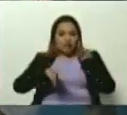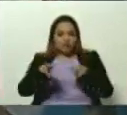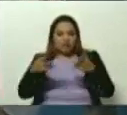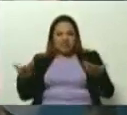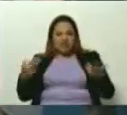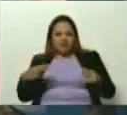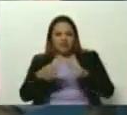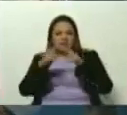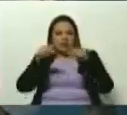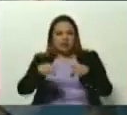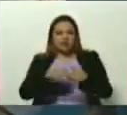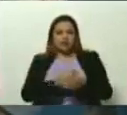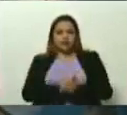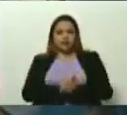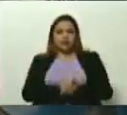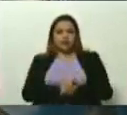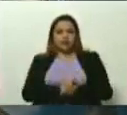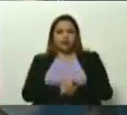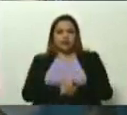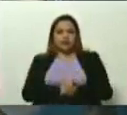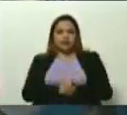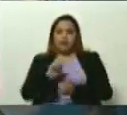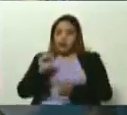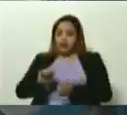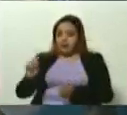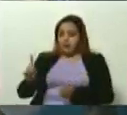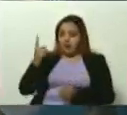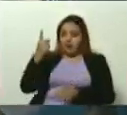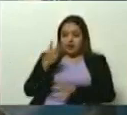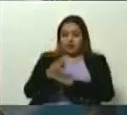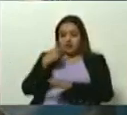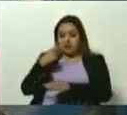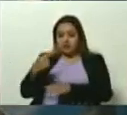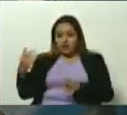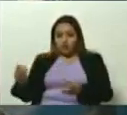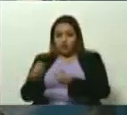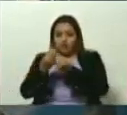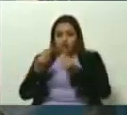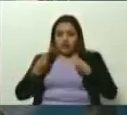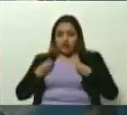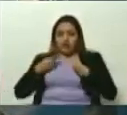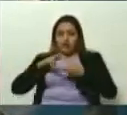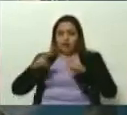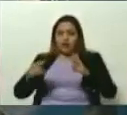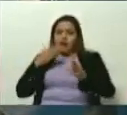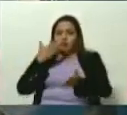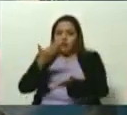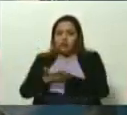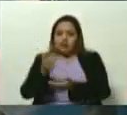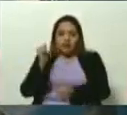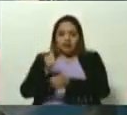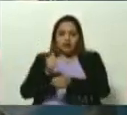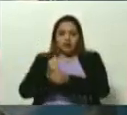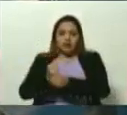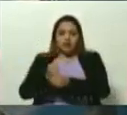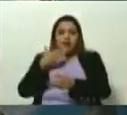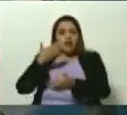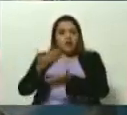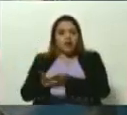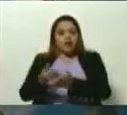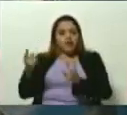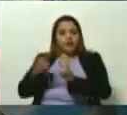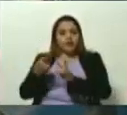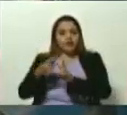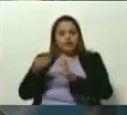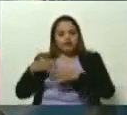acá? Tenemos que decir, juntos por la vida y la paz, agradecer tu trabajo, agradecerle a Venezolana de Televisión, ese